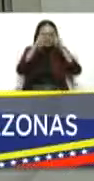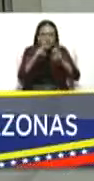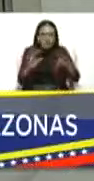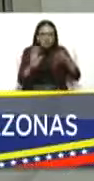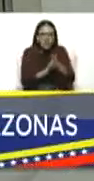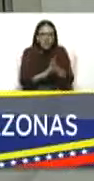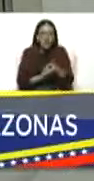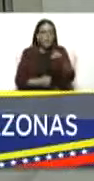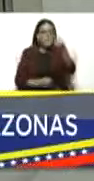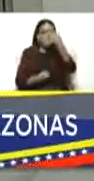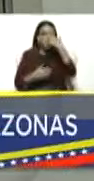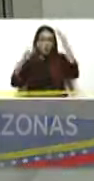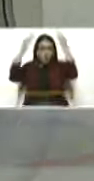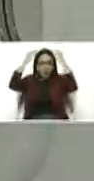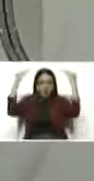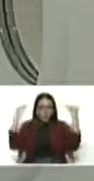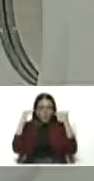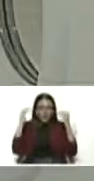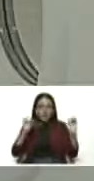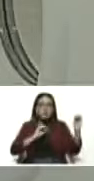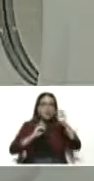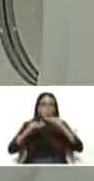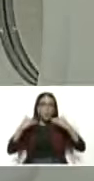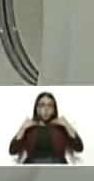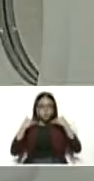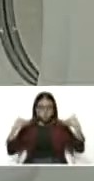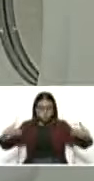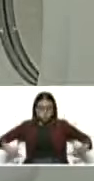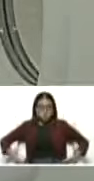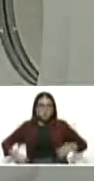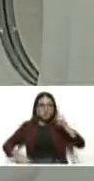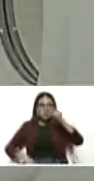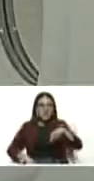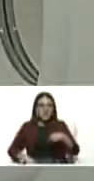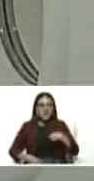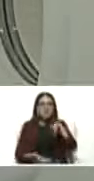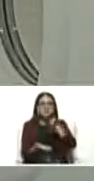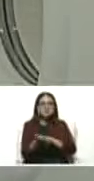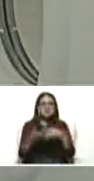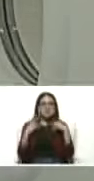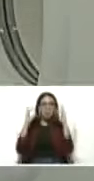es una bendición para el Estado, gracias a Dios nos contamos con ellos.